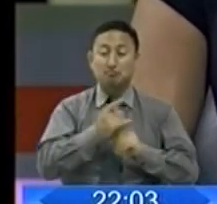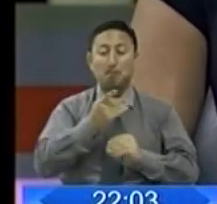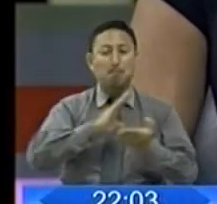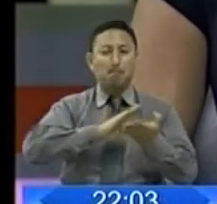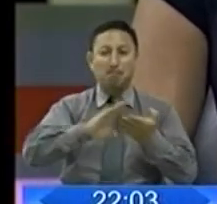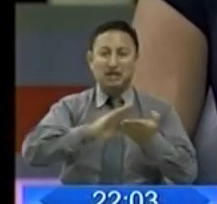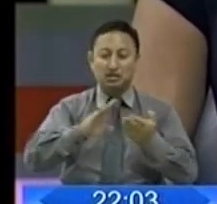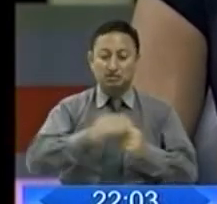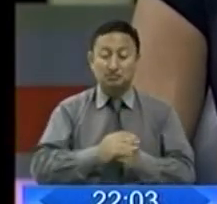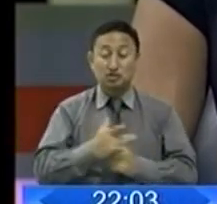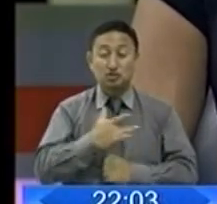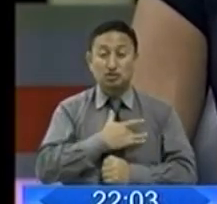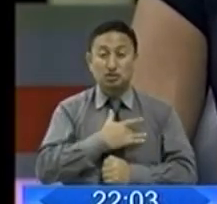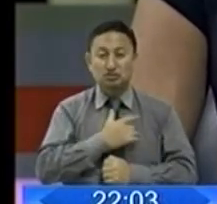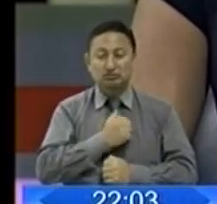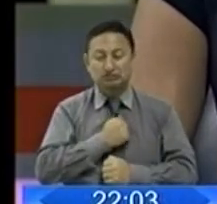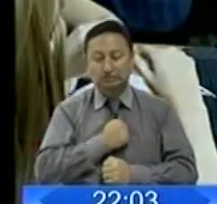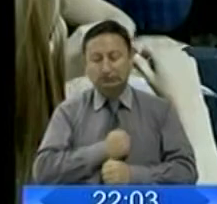sentirse utilizada.